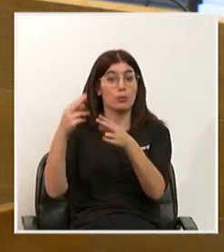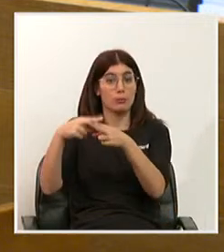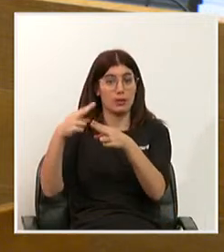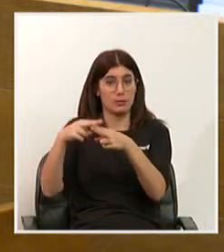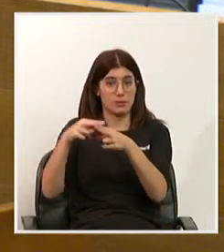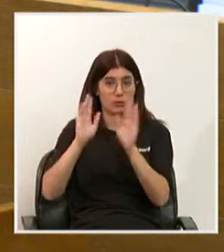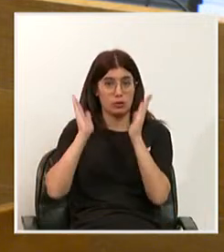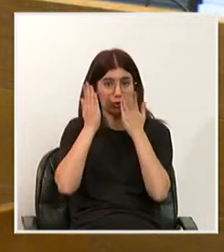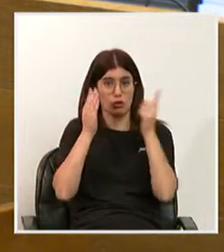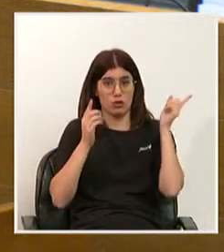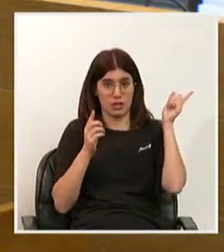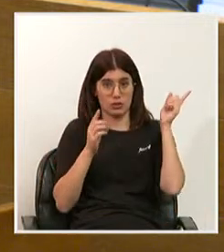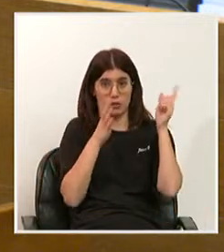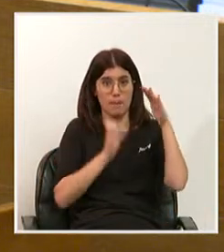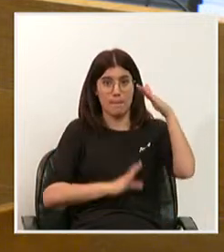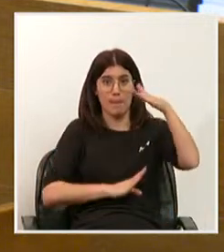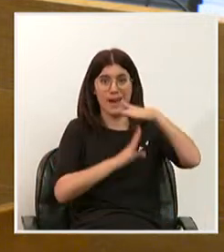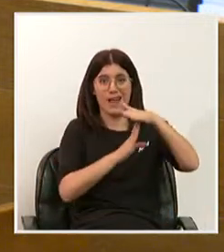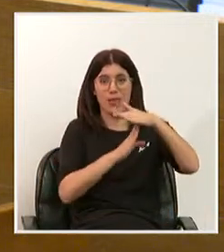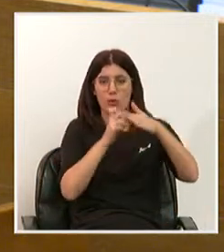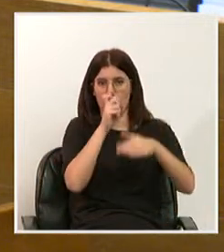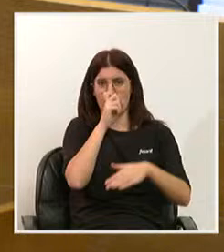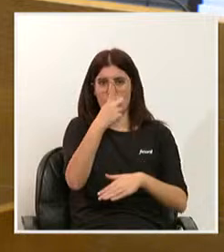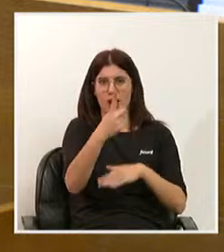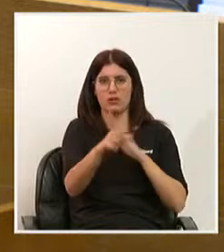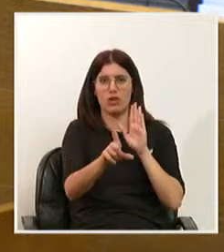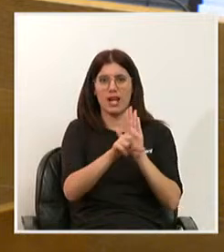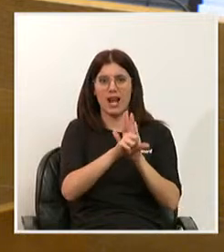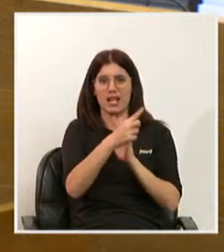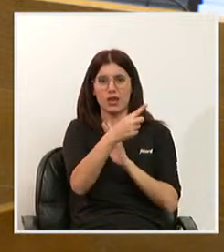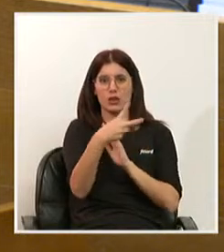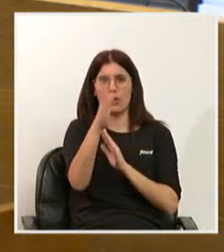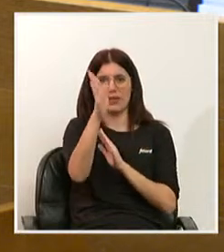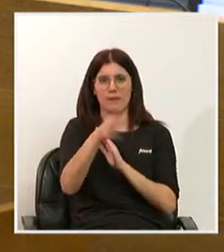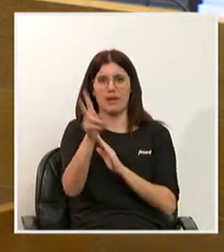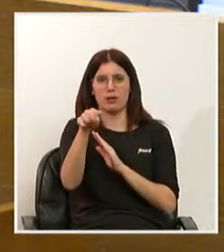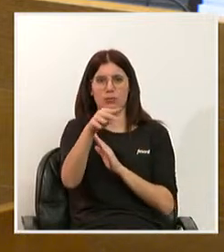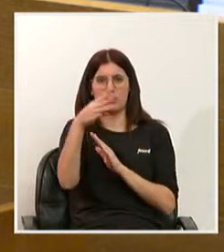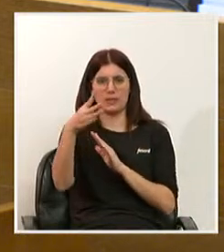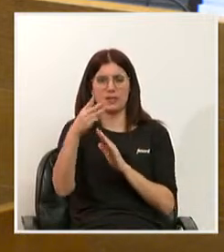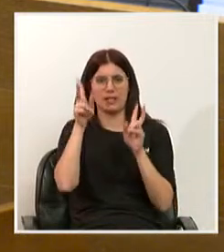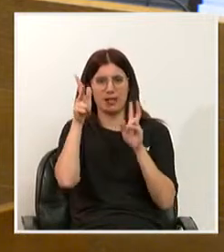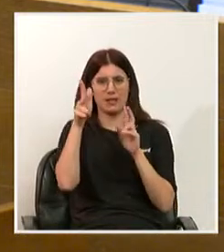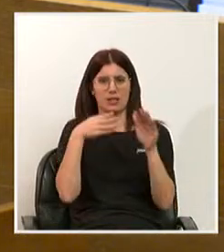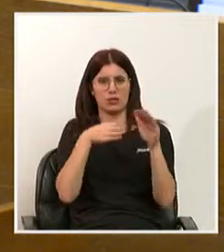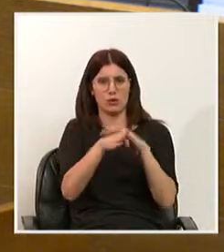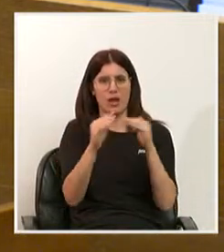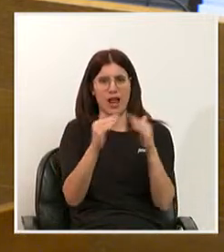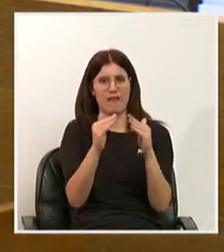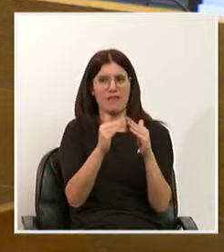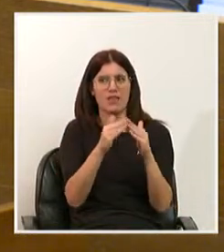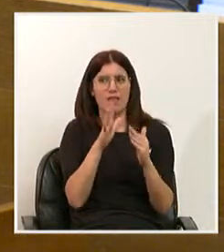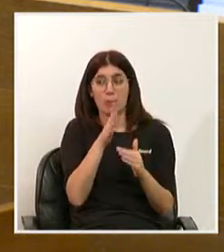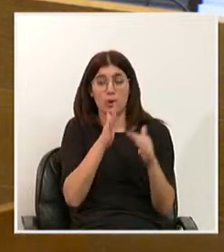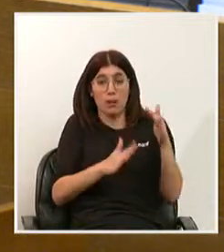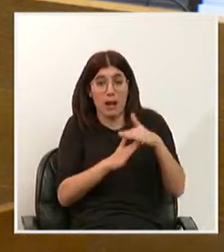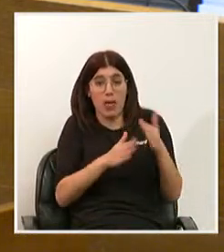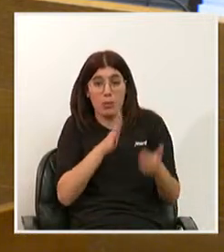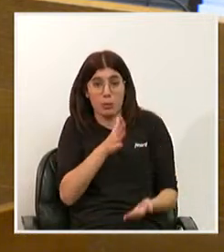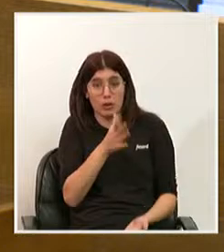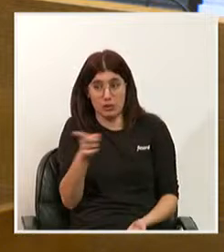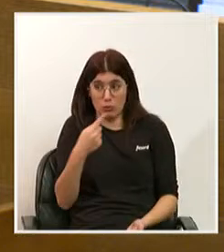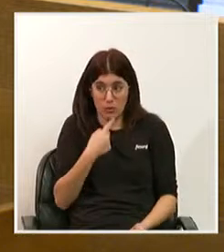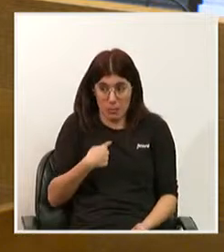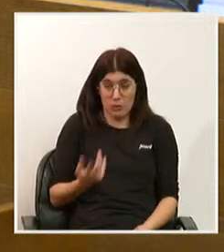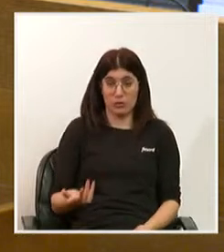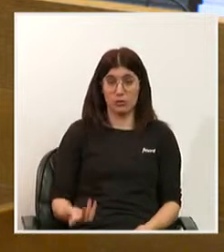congreso tuvieron parada durante más de un año la ley 12/202 del derecho a la vivienda deberían ustedes decirlo